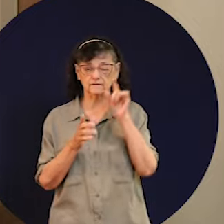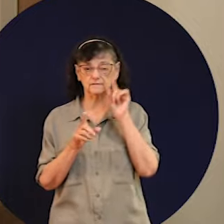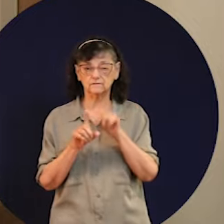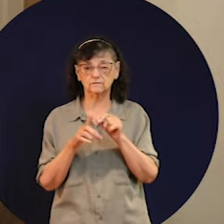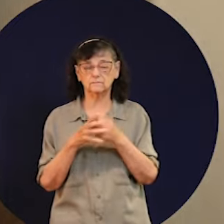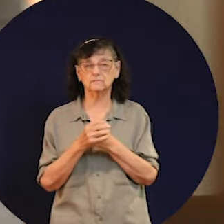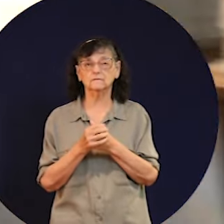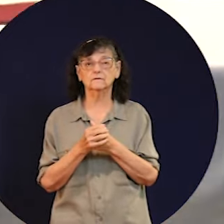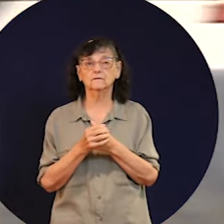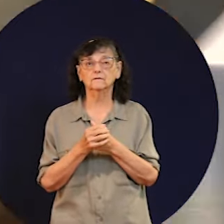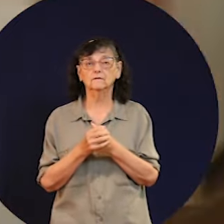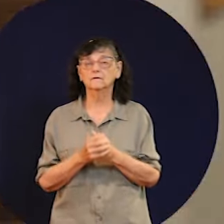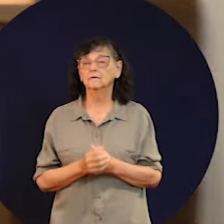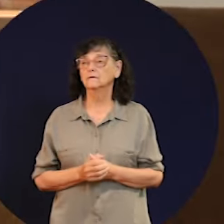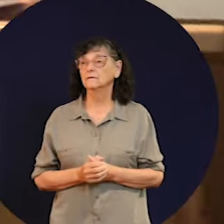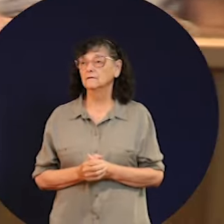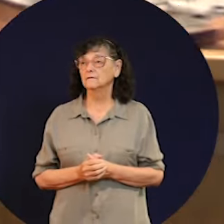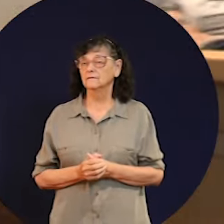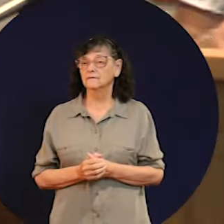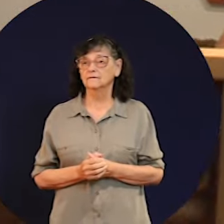hermanas.